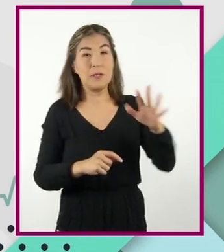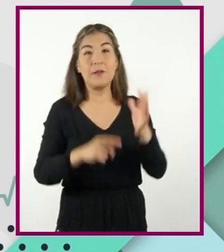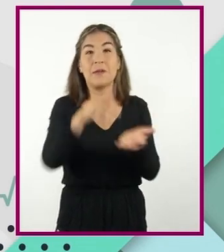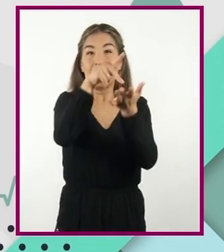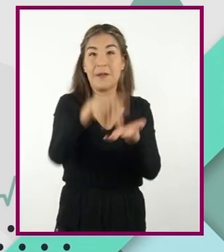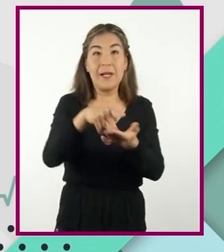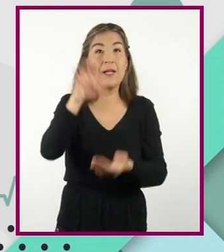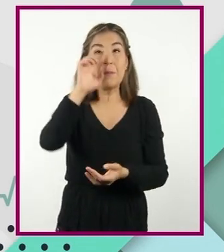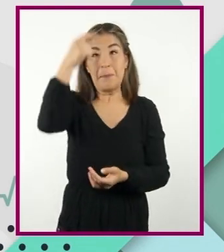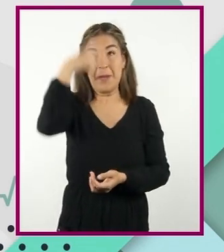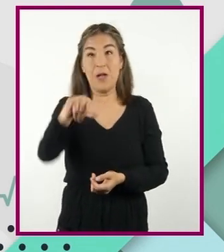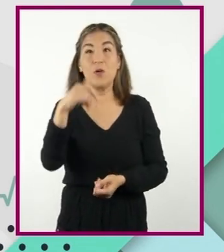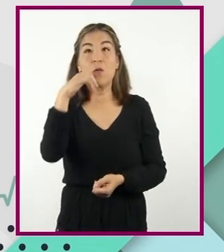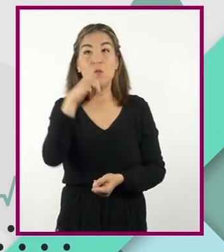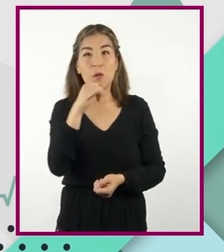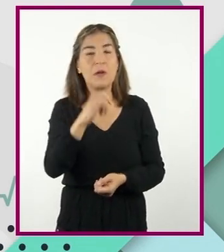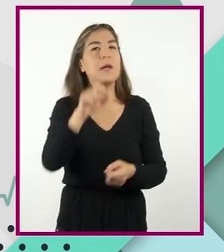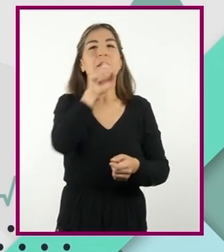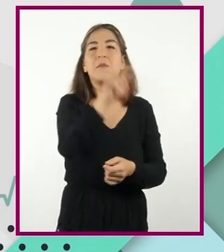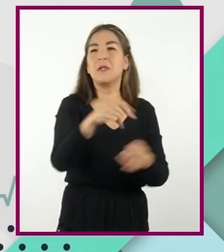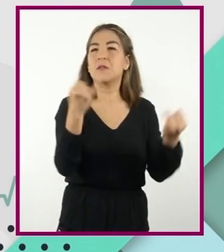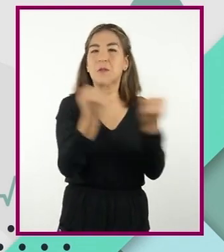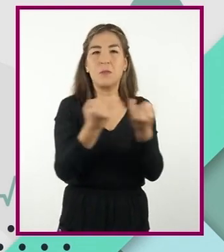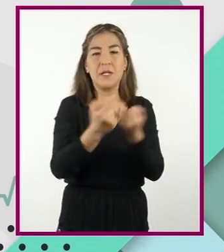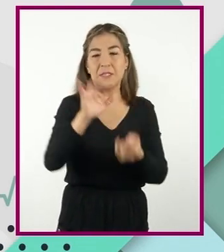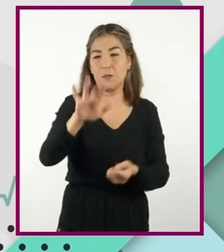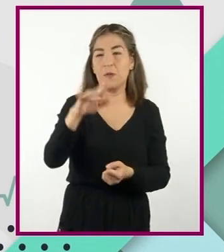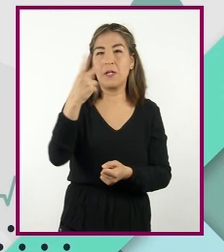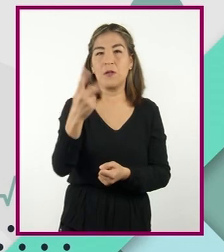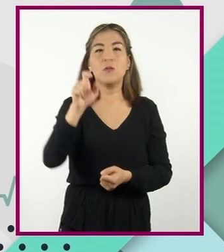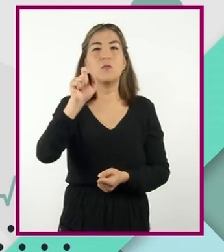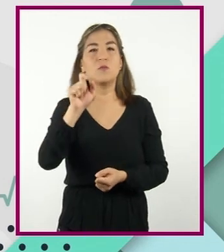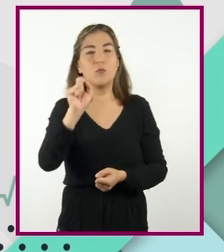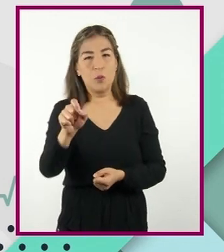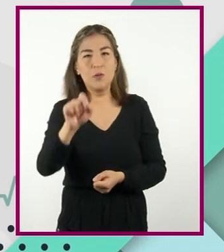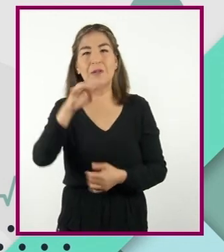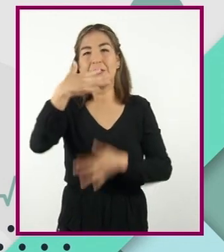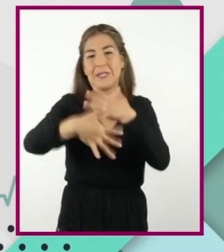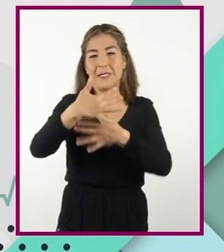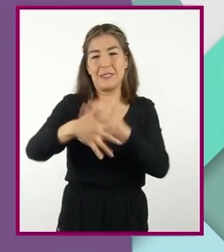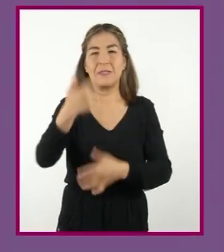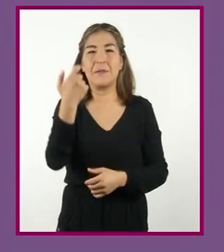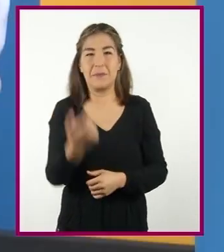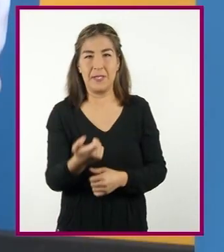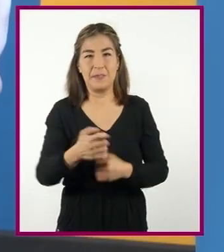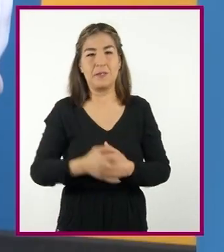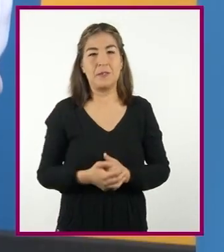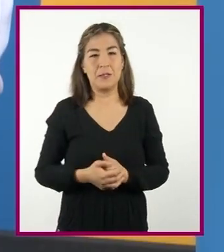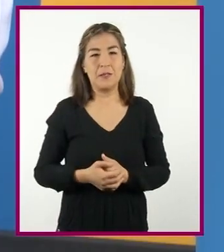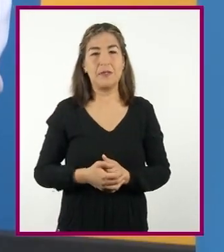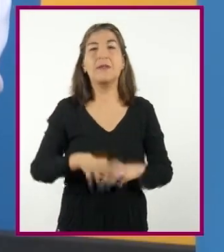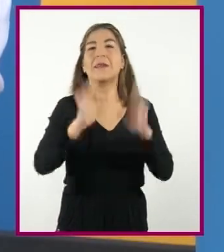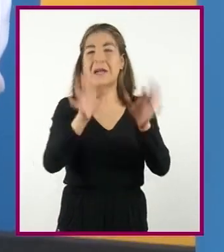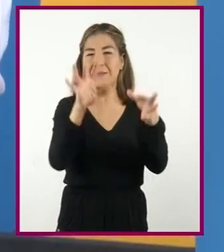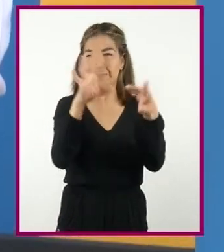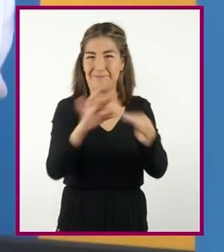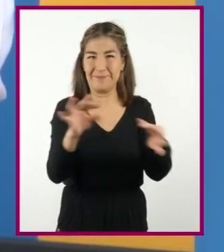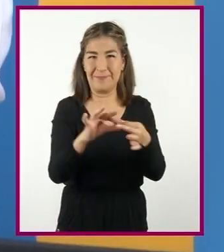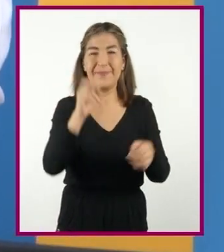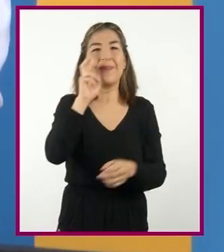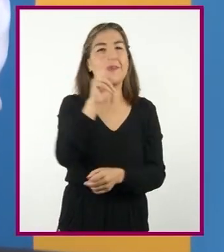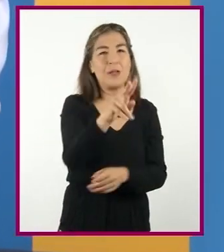de naranja para jugo es igual a 52.15 pesos. Como se ha explicado, en los